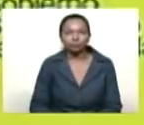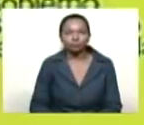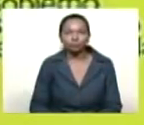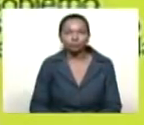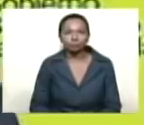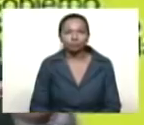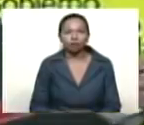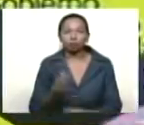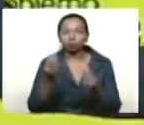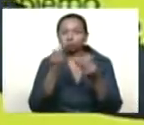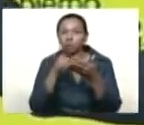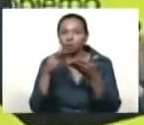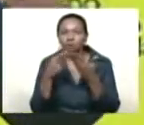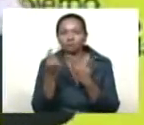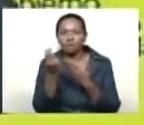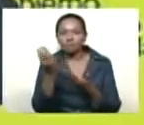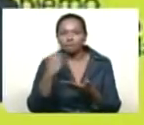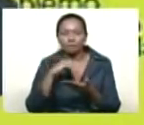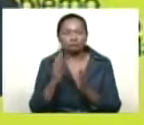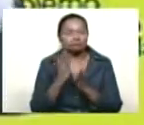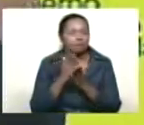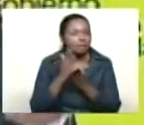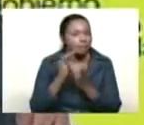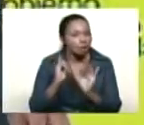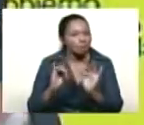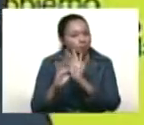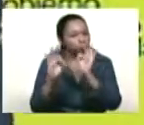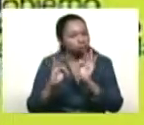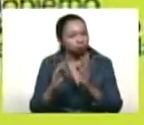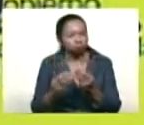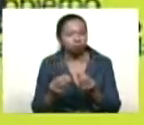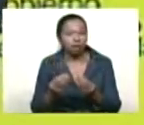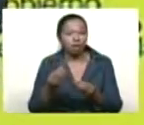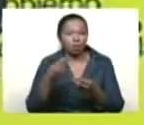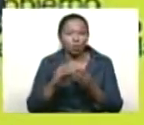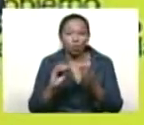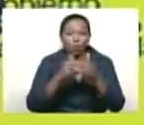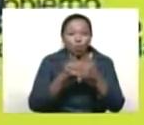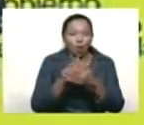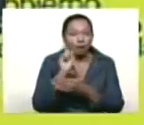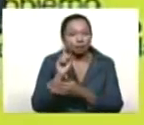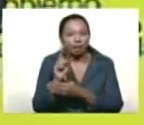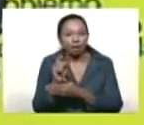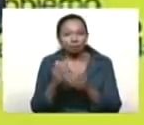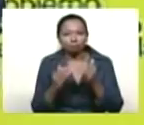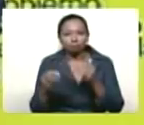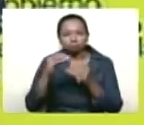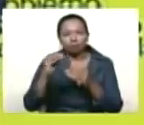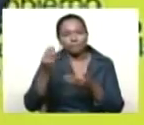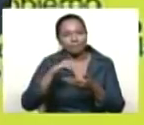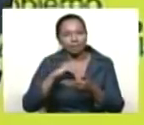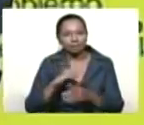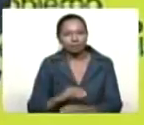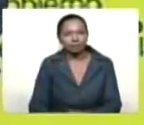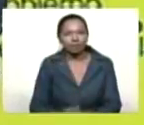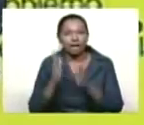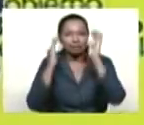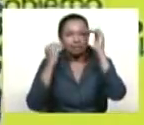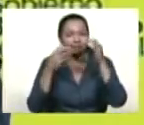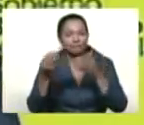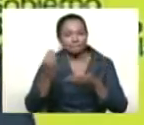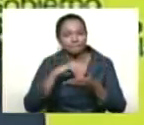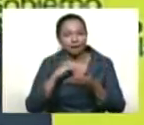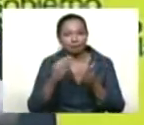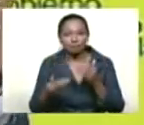Hay muchas cosas todavía, siempre, siempre. Uno cubre una necesidad y surge otra. Uno atiende un tema y